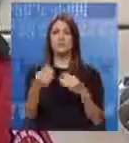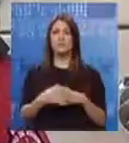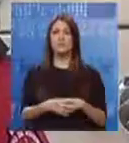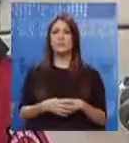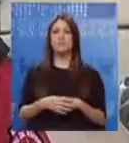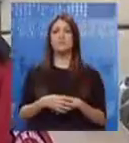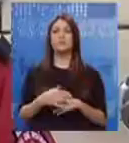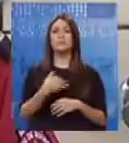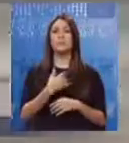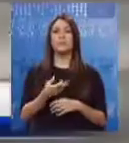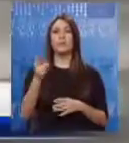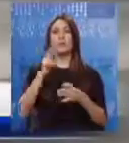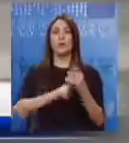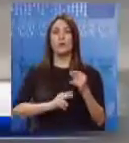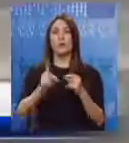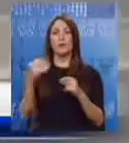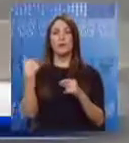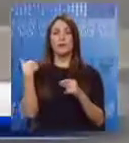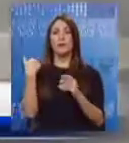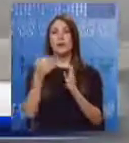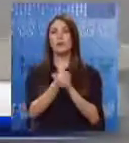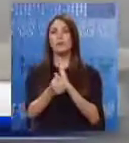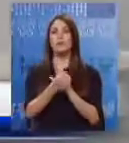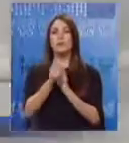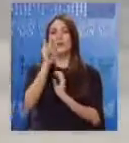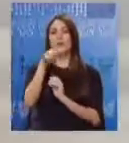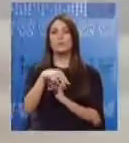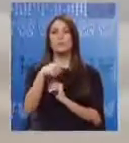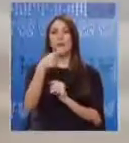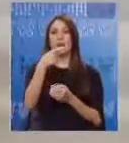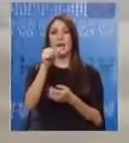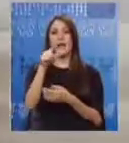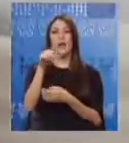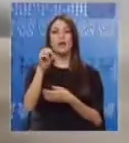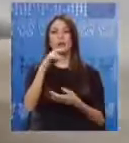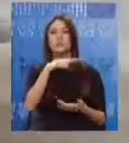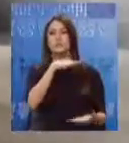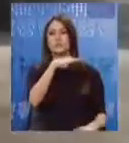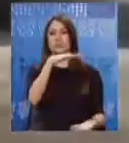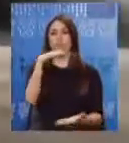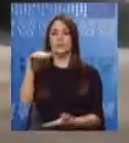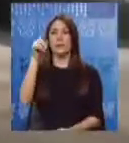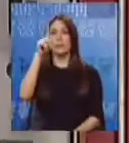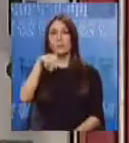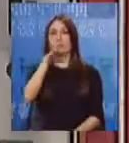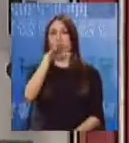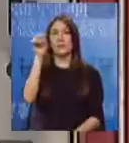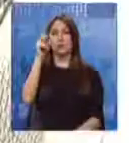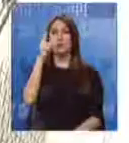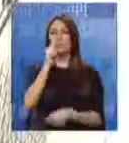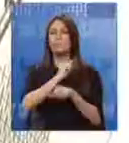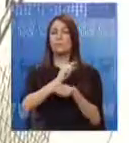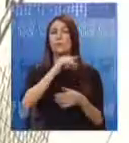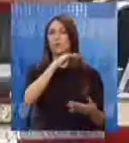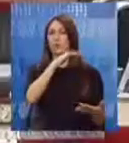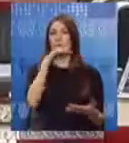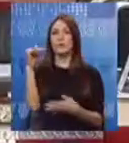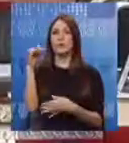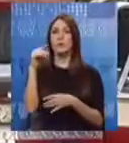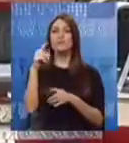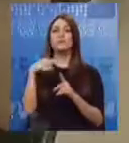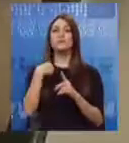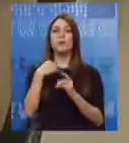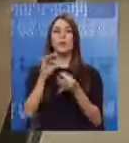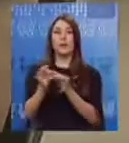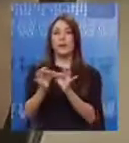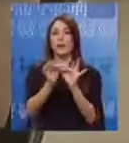de doble eje posterior, con una capacidad de 2.000 galones de agua, con una bomba de 1.500 galones por minuto, lo hemos